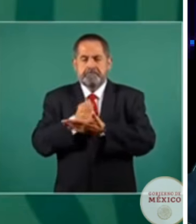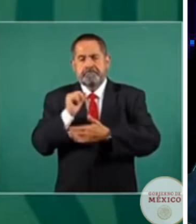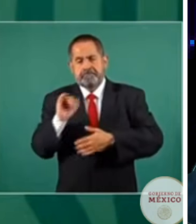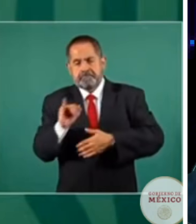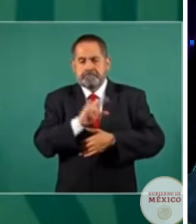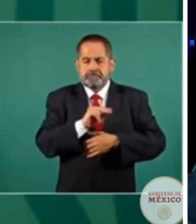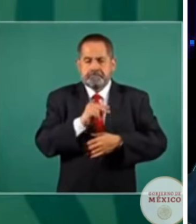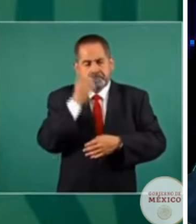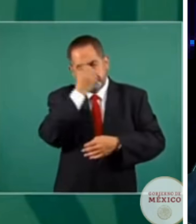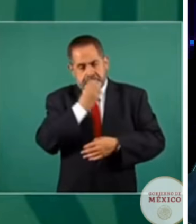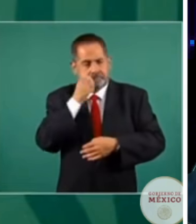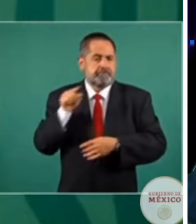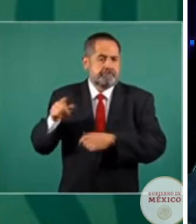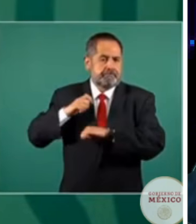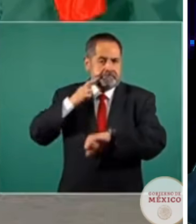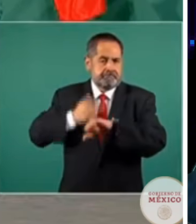correspondientes.